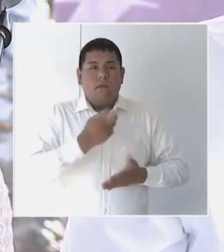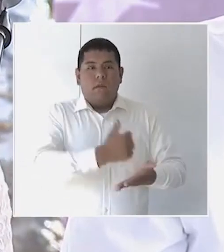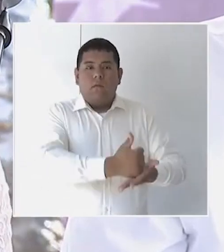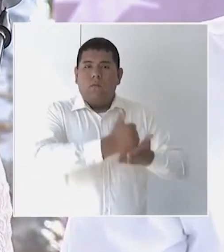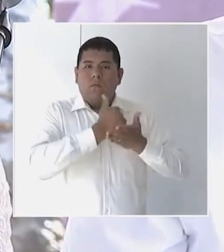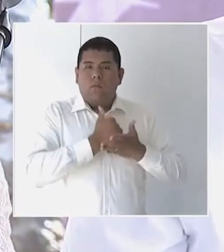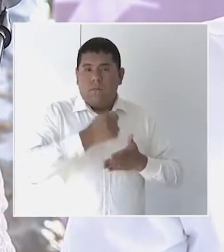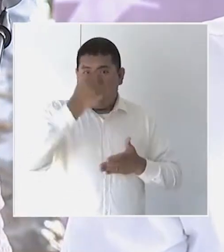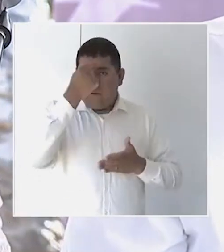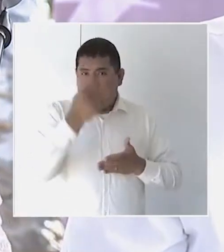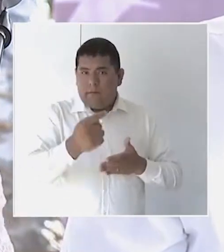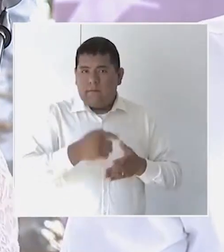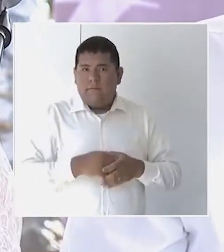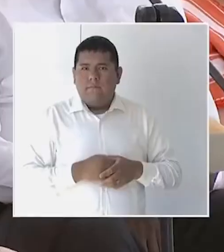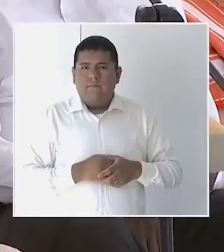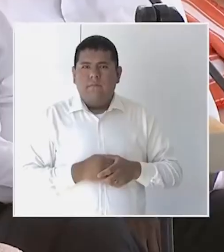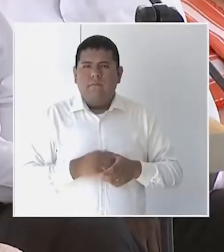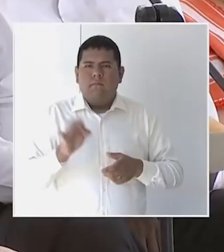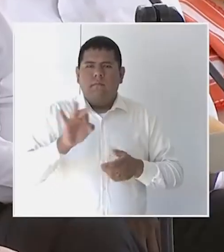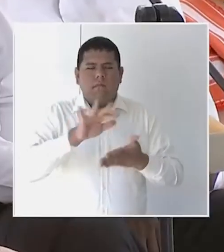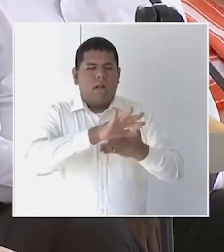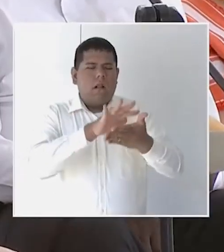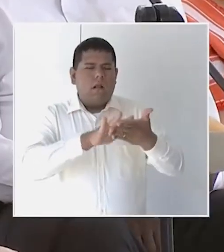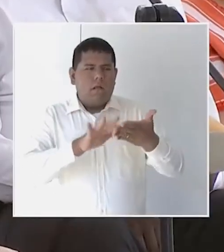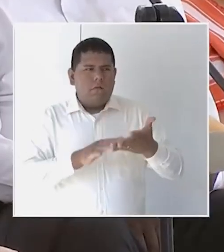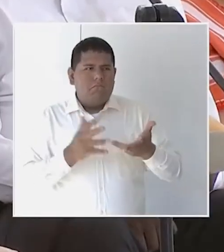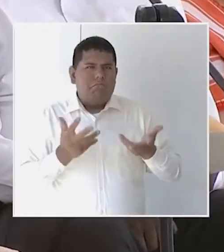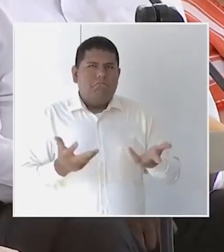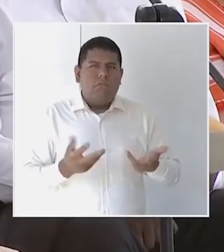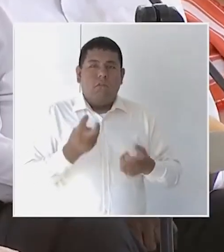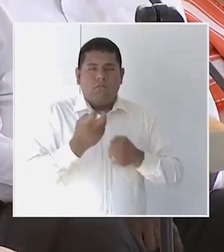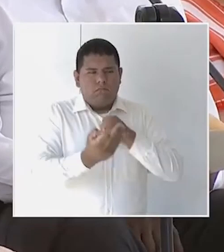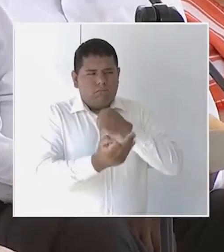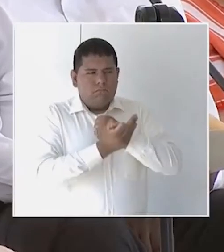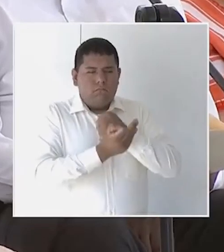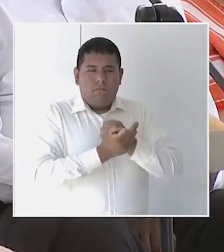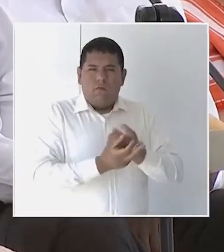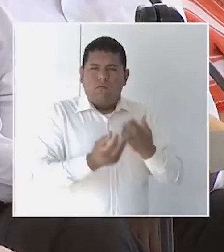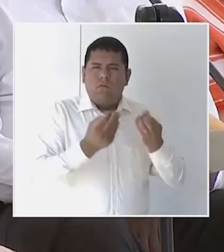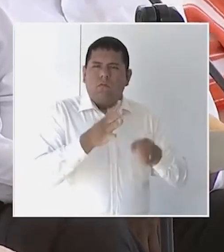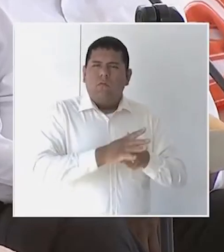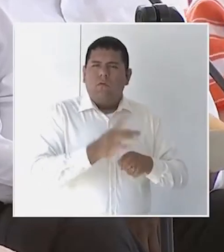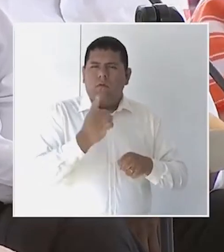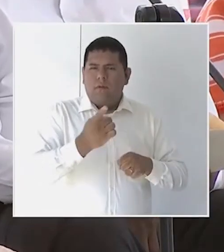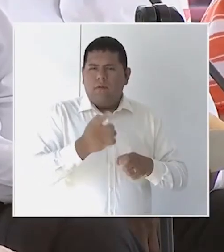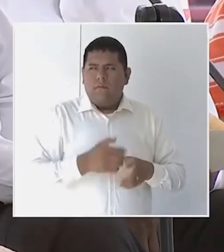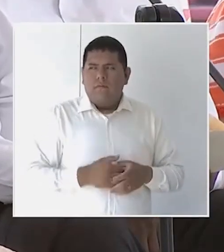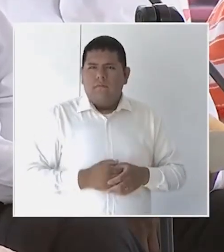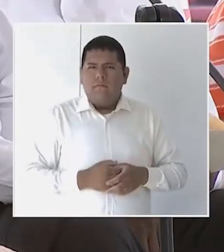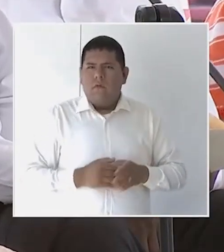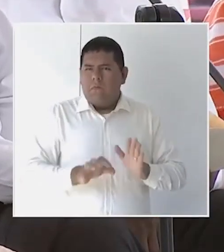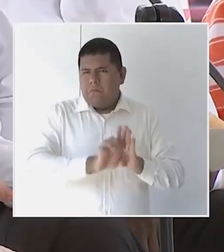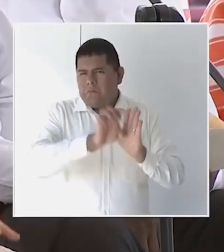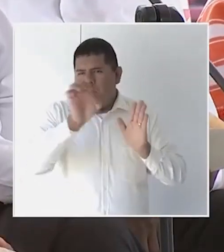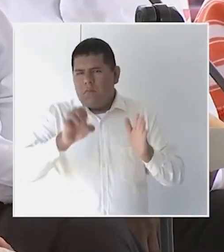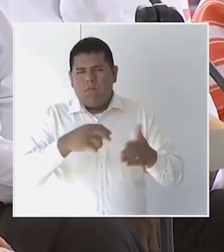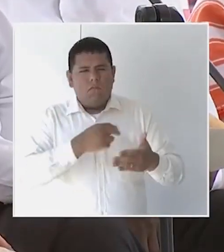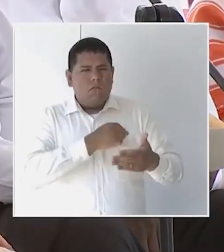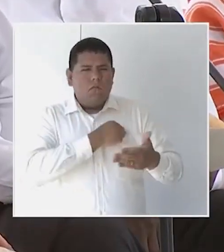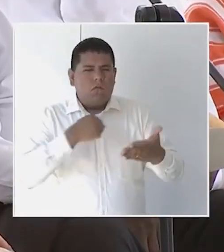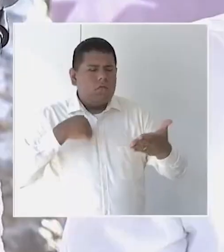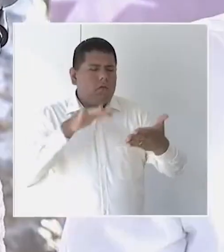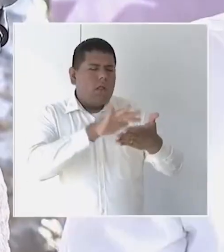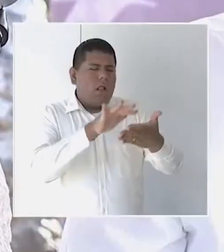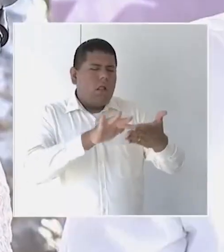mucho porque como estrategia de lectura, Diego, es muy bueno. Porque en efecto, si no estamos comprendiendo